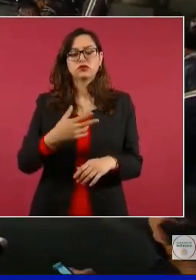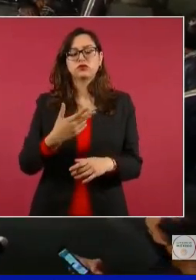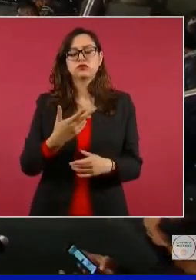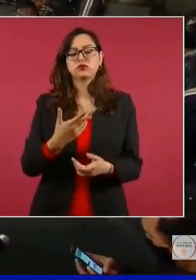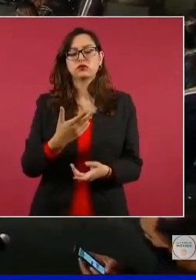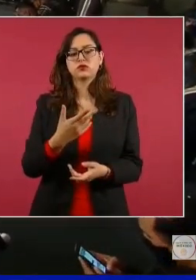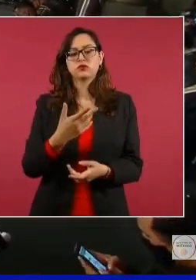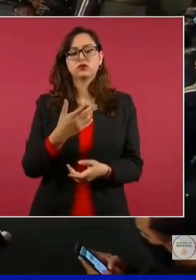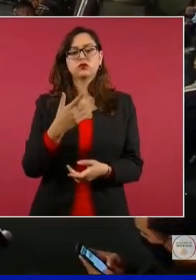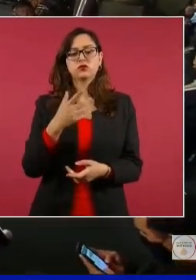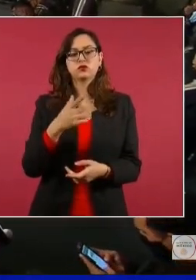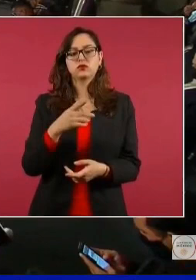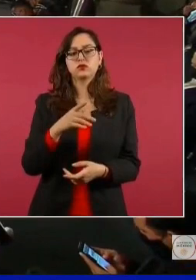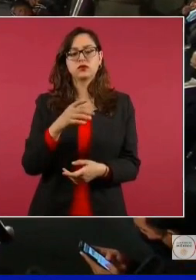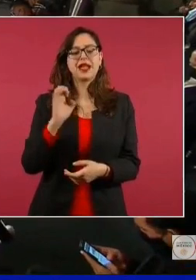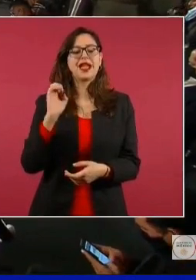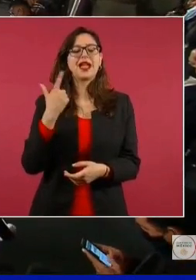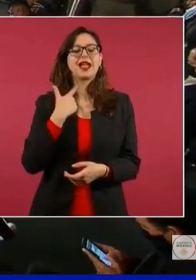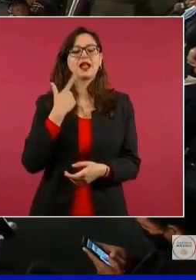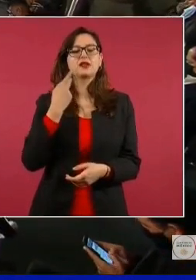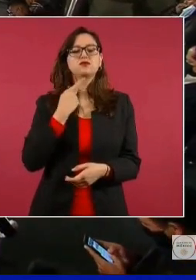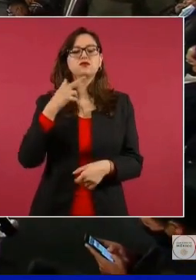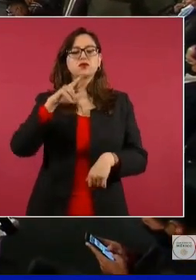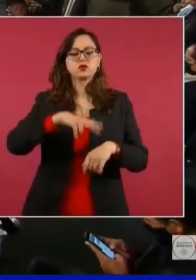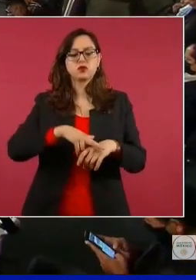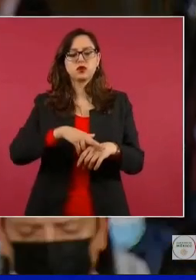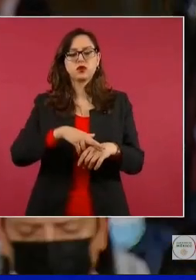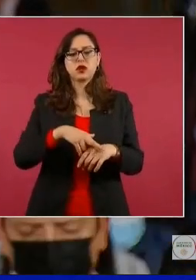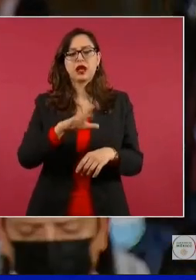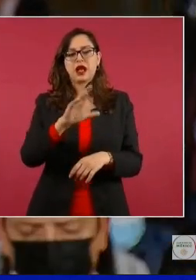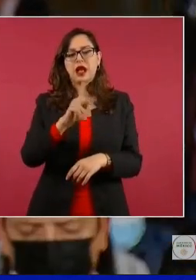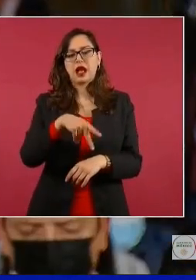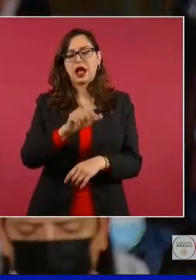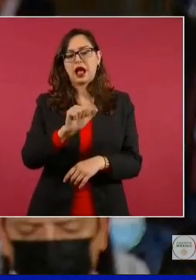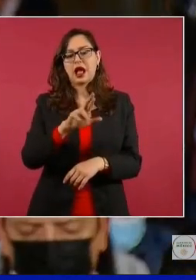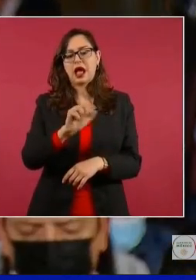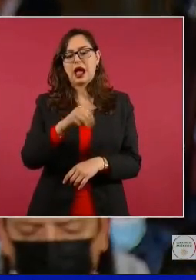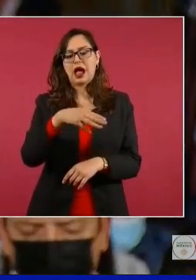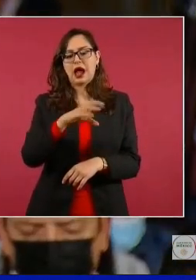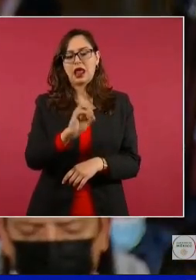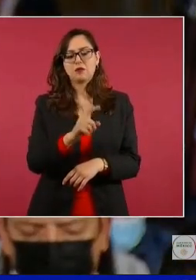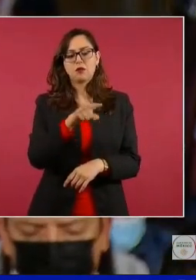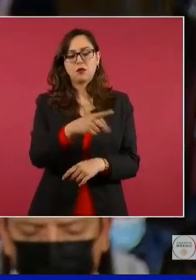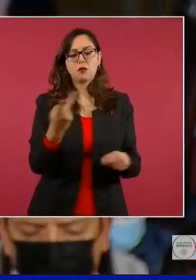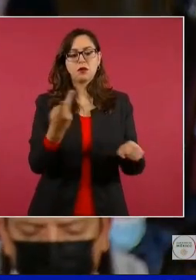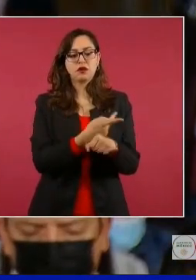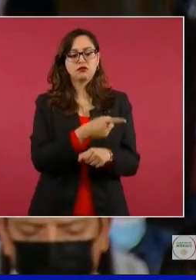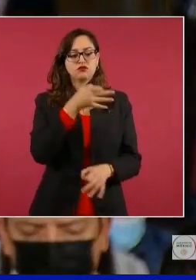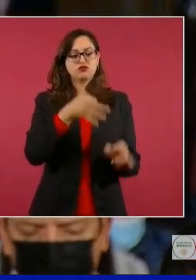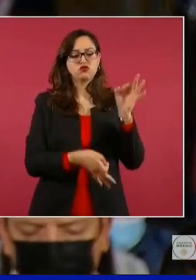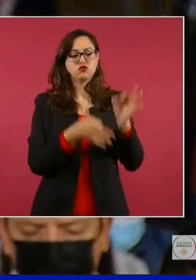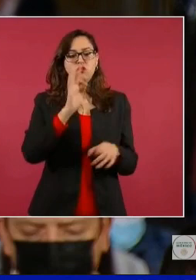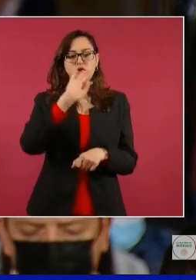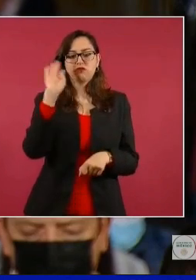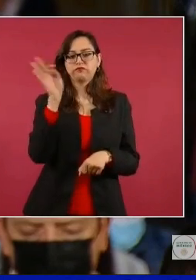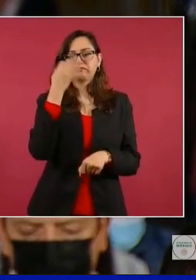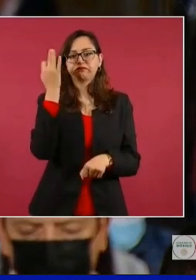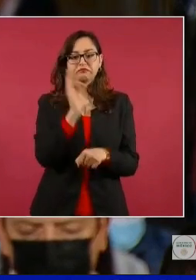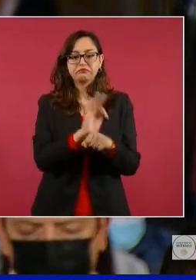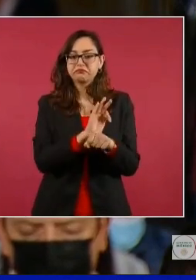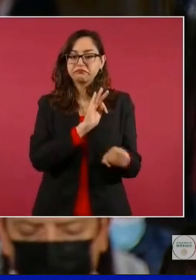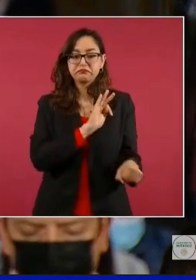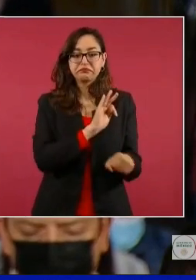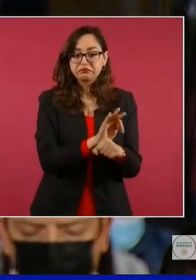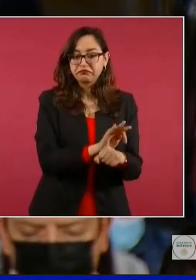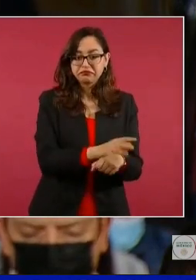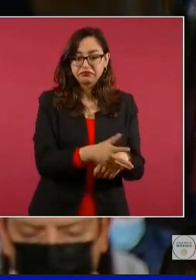Caram, medida cautelar que ordena un juez de control que una vez que se cierre la etapa intermedia, se suspende el procedimiento por el caso Ayotzinapa.